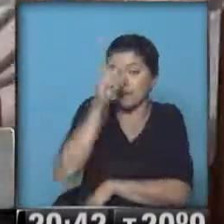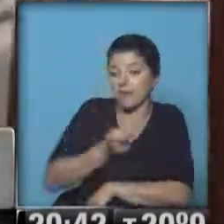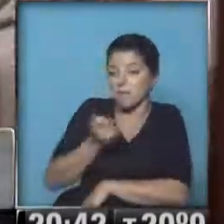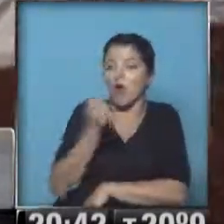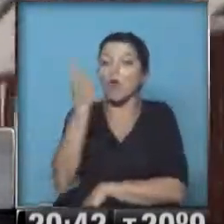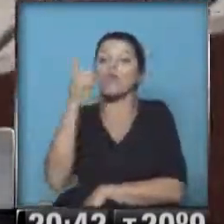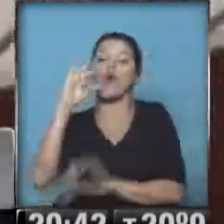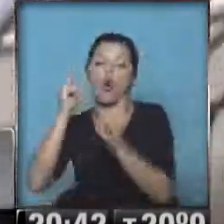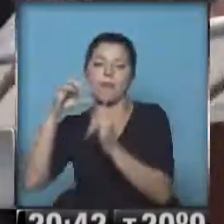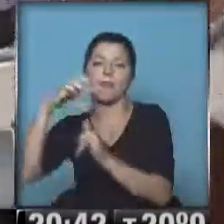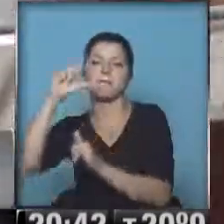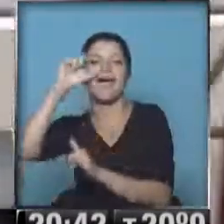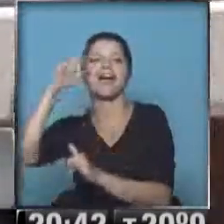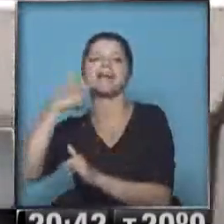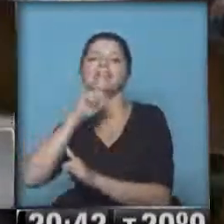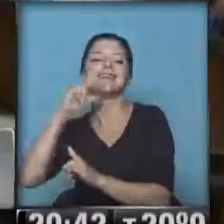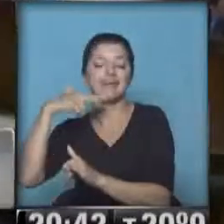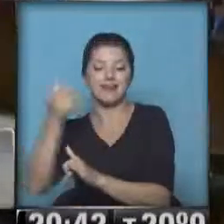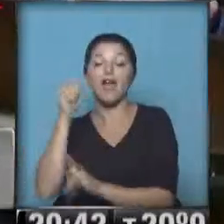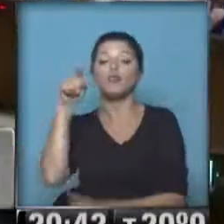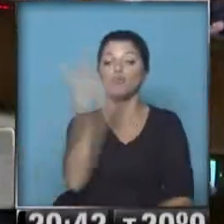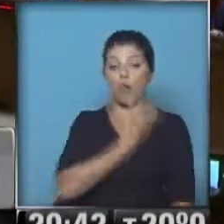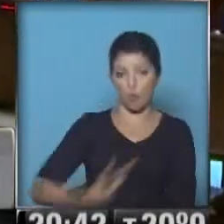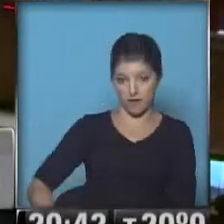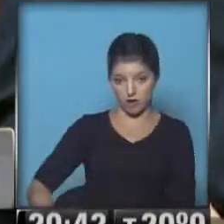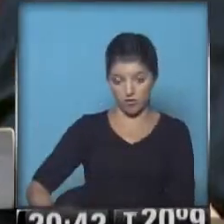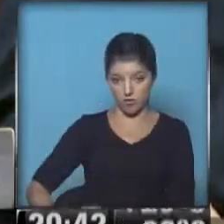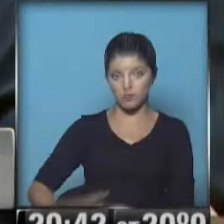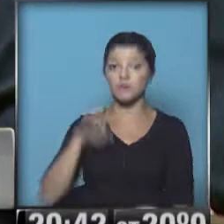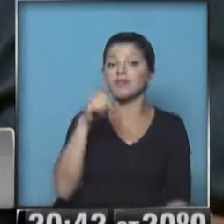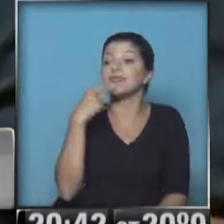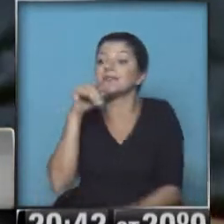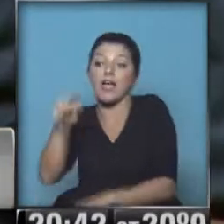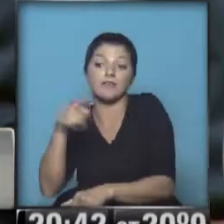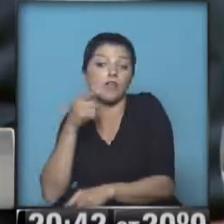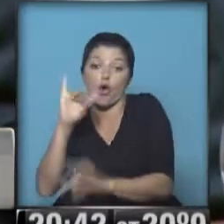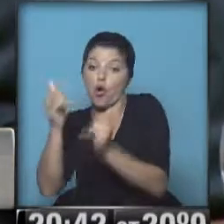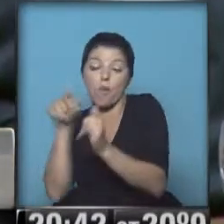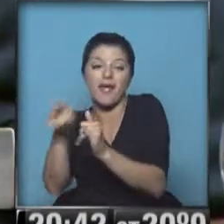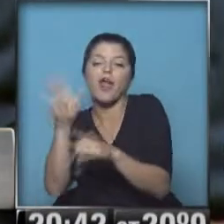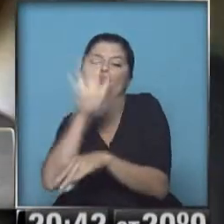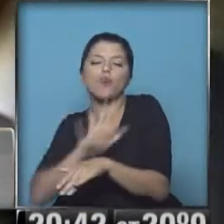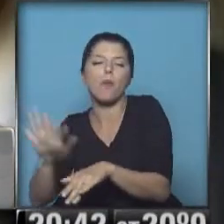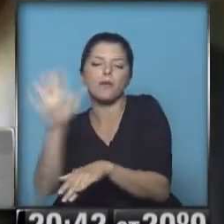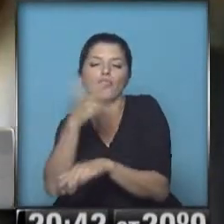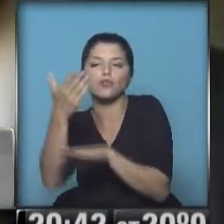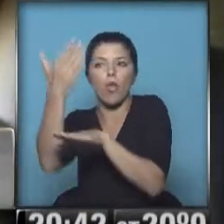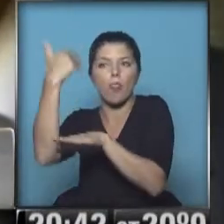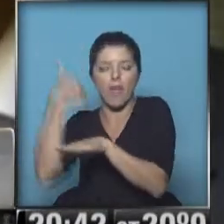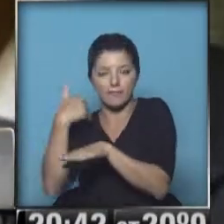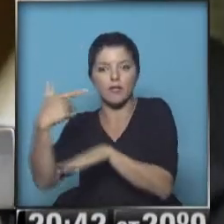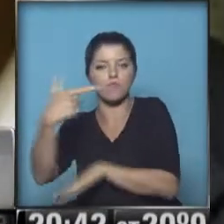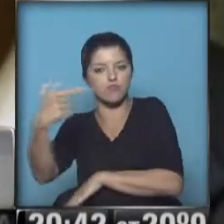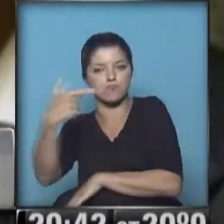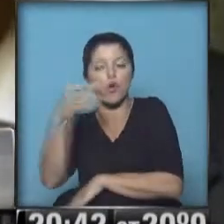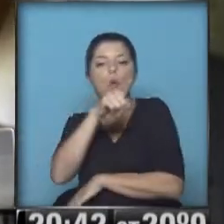un palestino. Según el gobierno de Benjamín Netanyahu, el joven asesinado es el sospechoso de haber disparado horas antes a